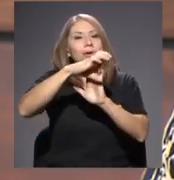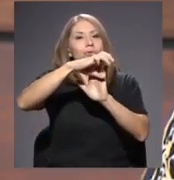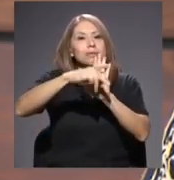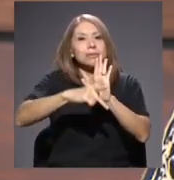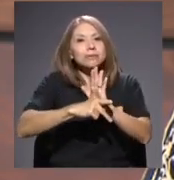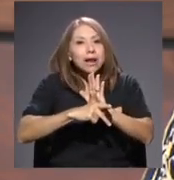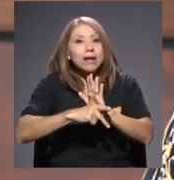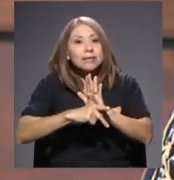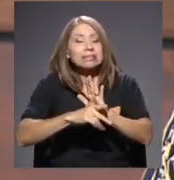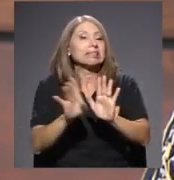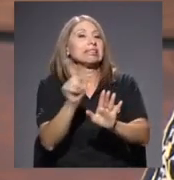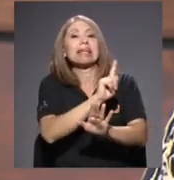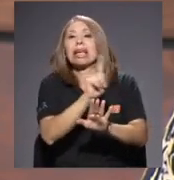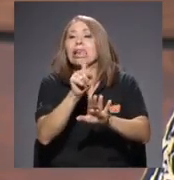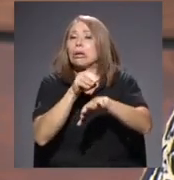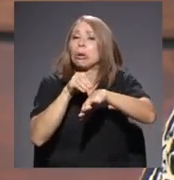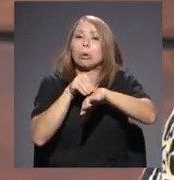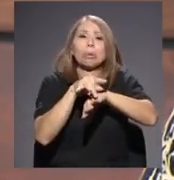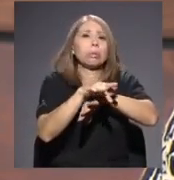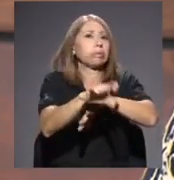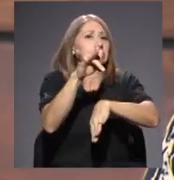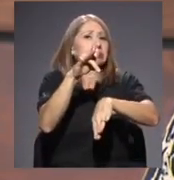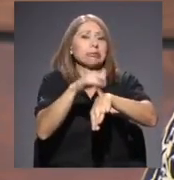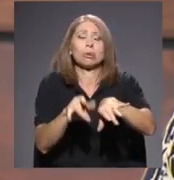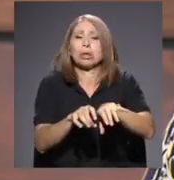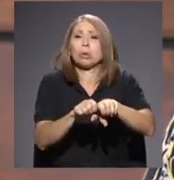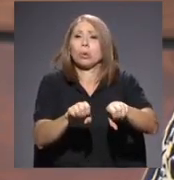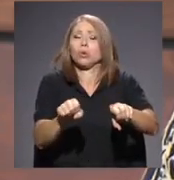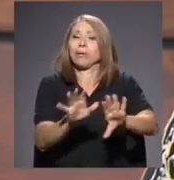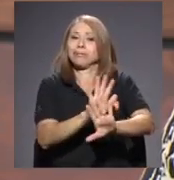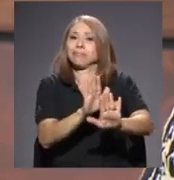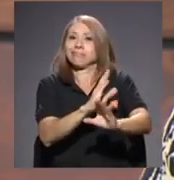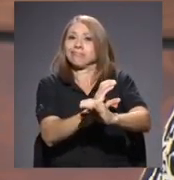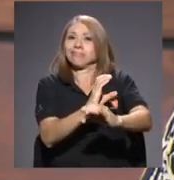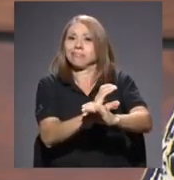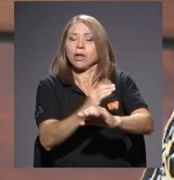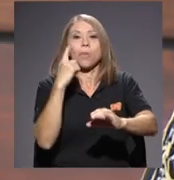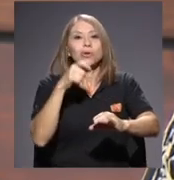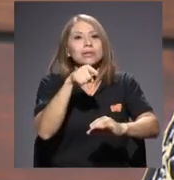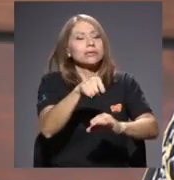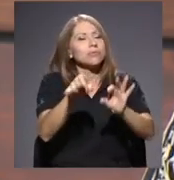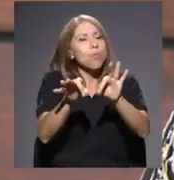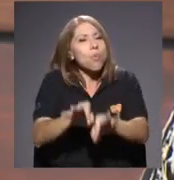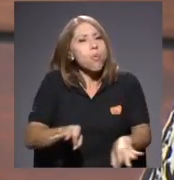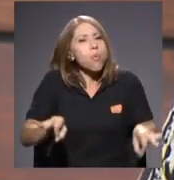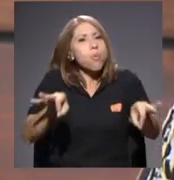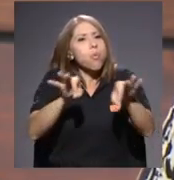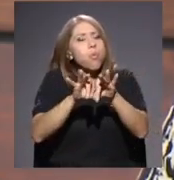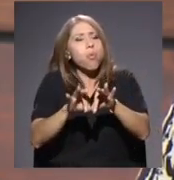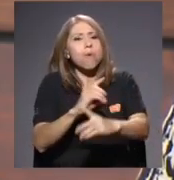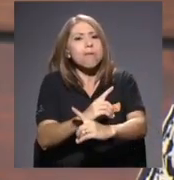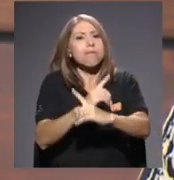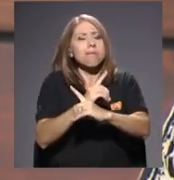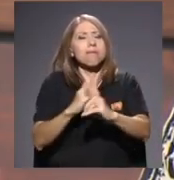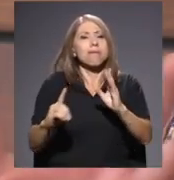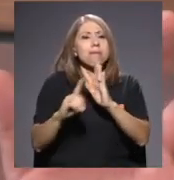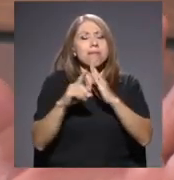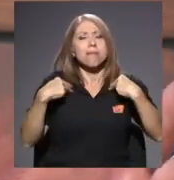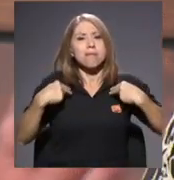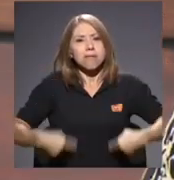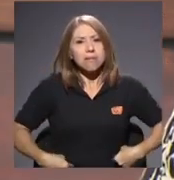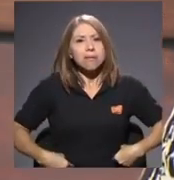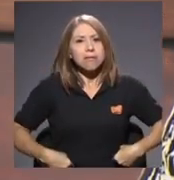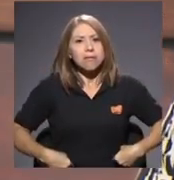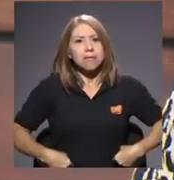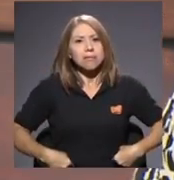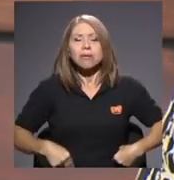la corrompan, que no nos la toquen, porque ha sido un ente fundamental en la defensa de los derechos humanos y en todo esto que tiene que ver